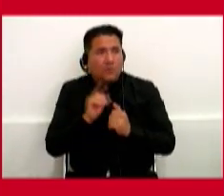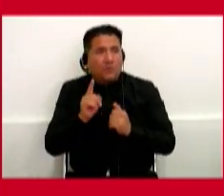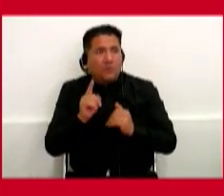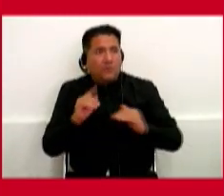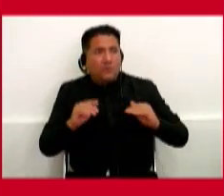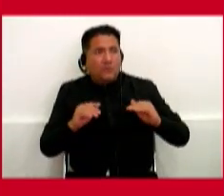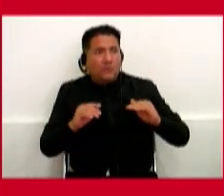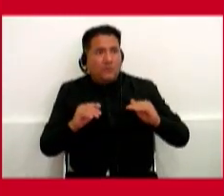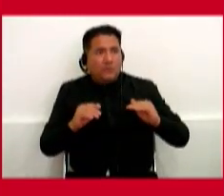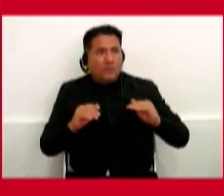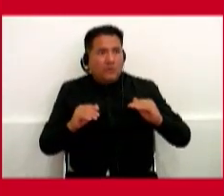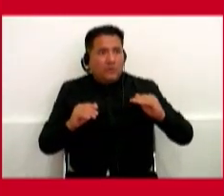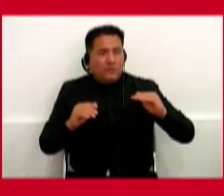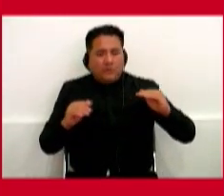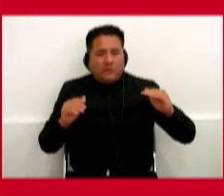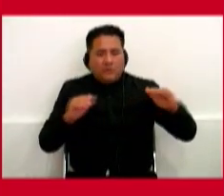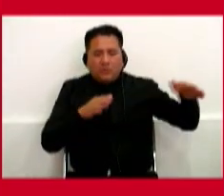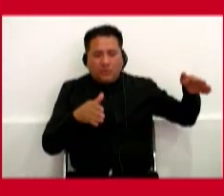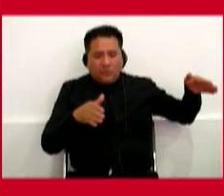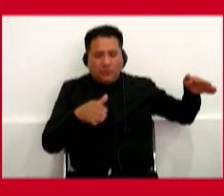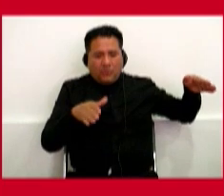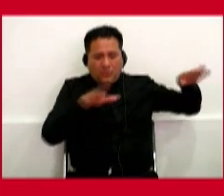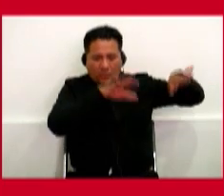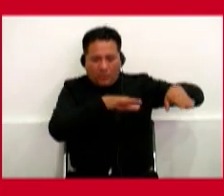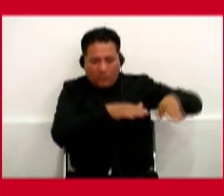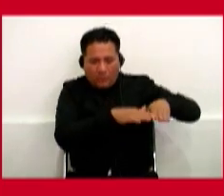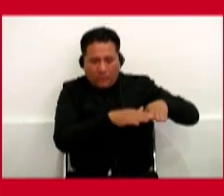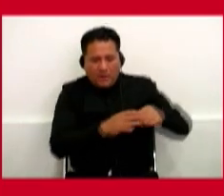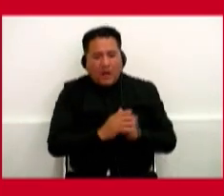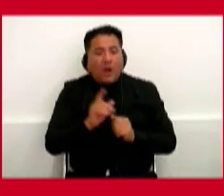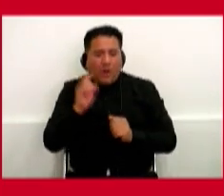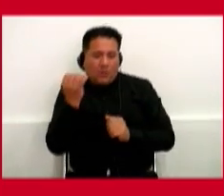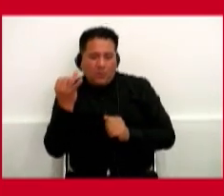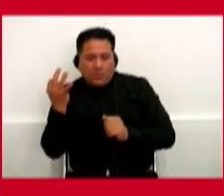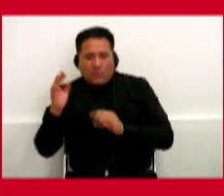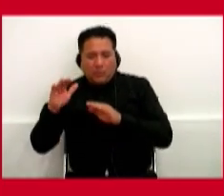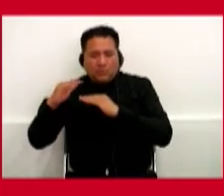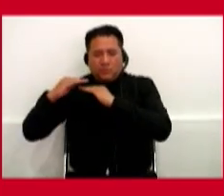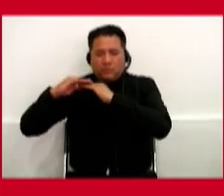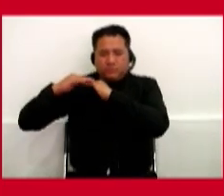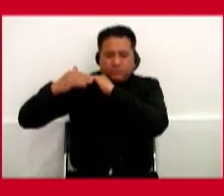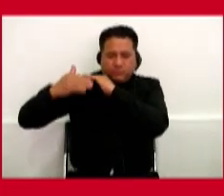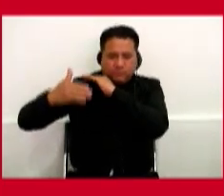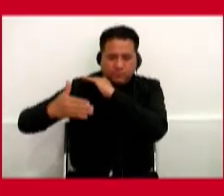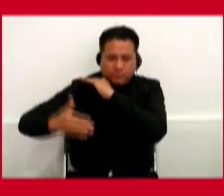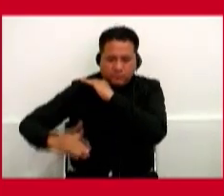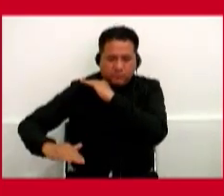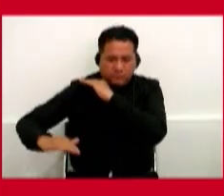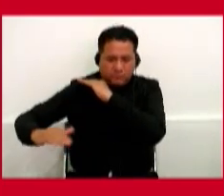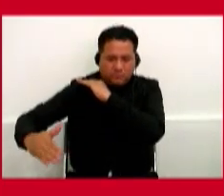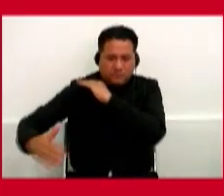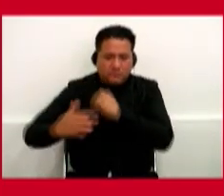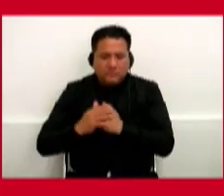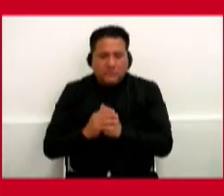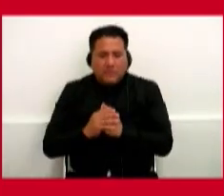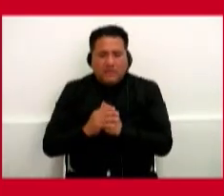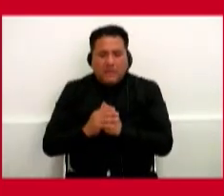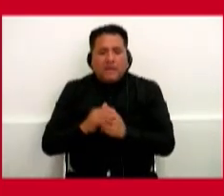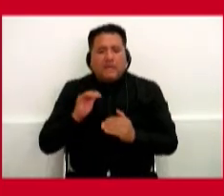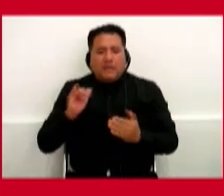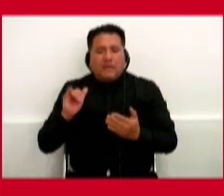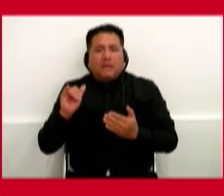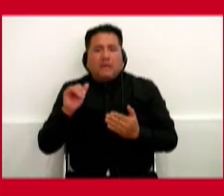taludes convexos y taludes cóncavos, los cuales incluso en igualdad de condiciones de litología y otras condiciones van a